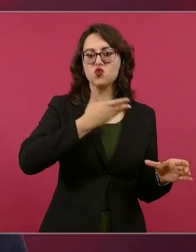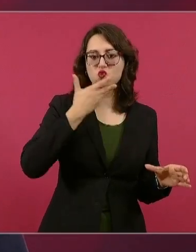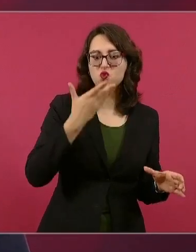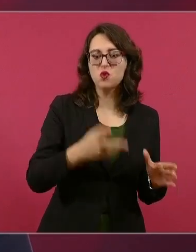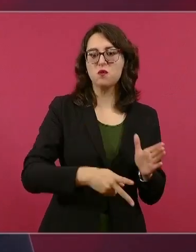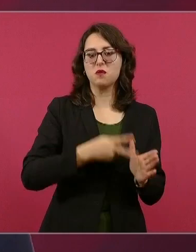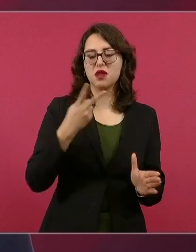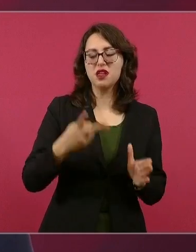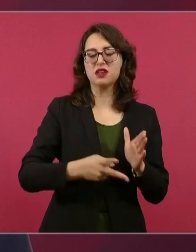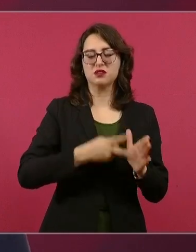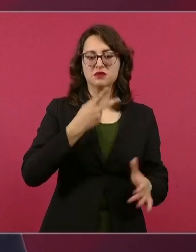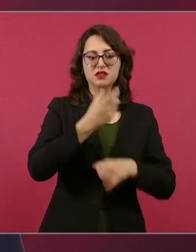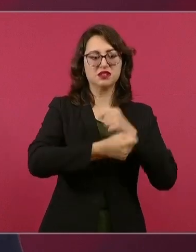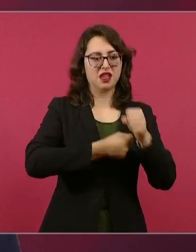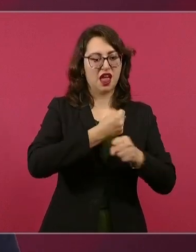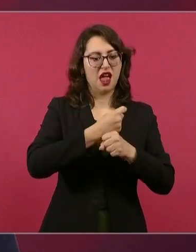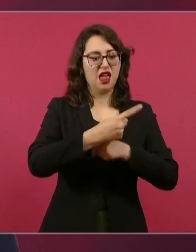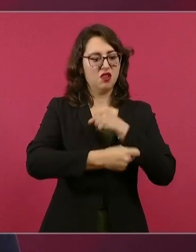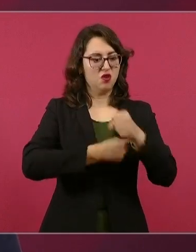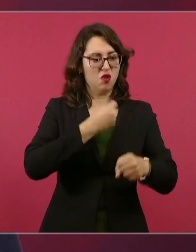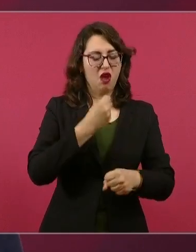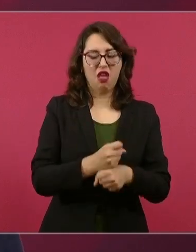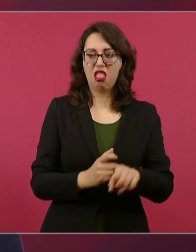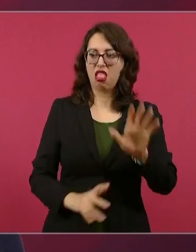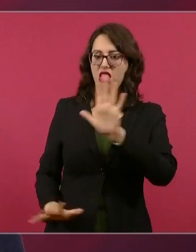¿O cómo se manipula